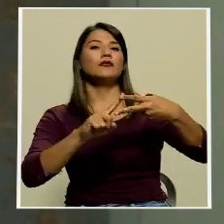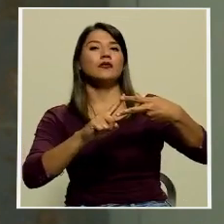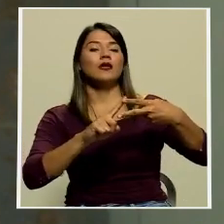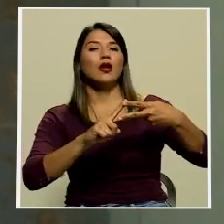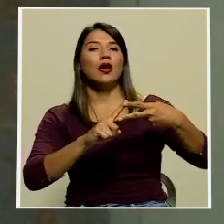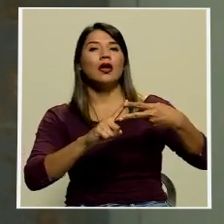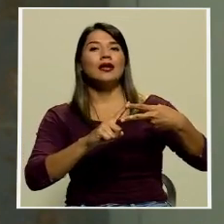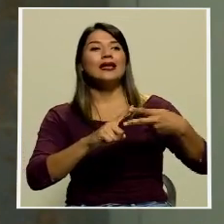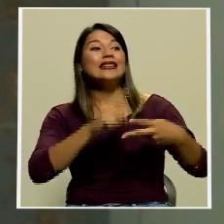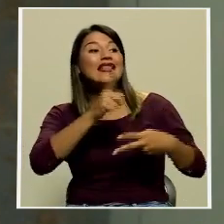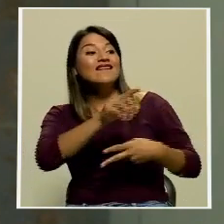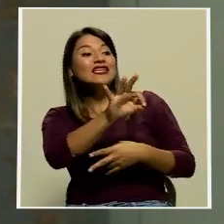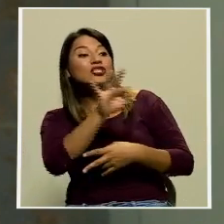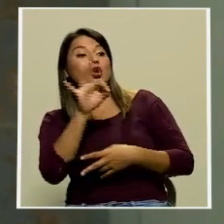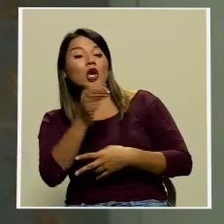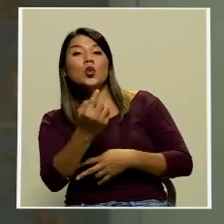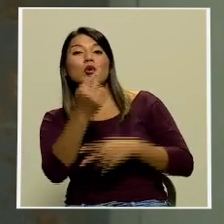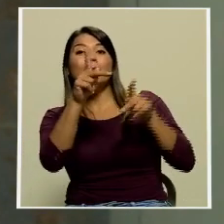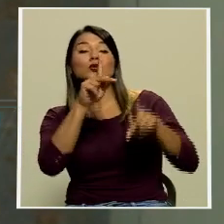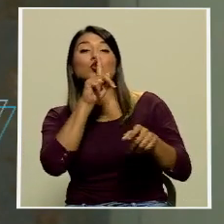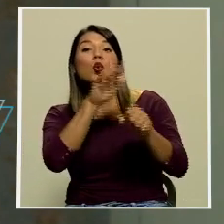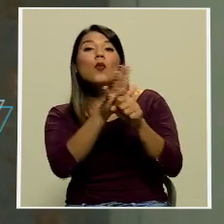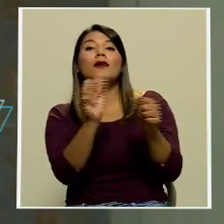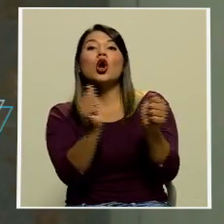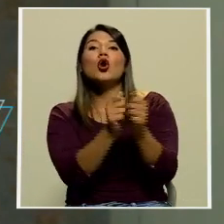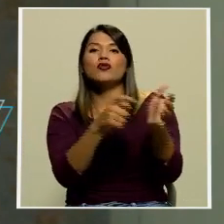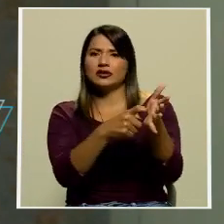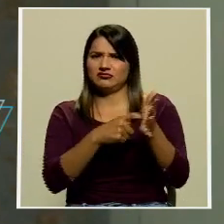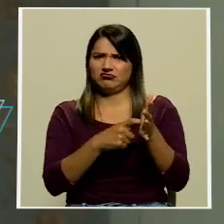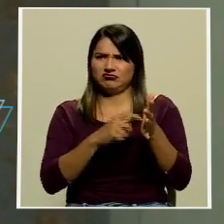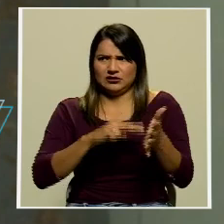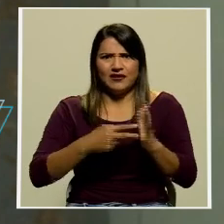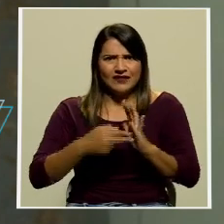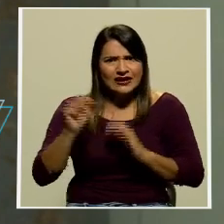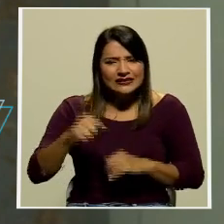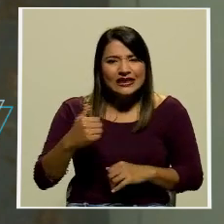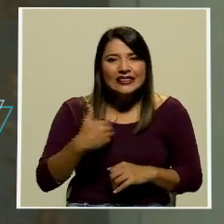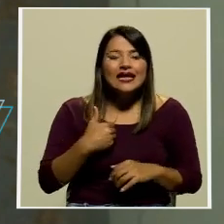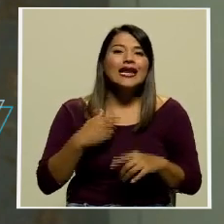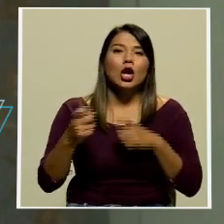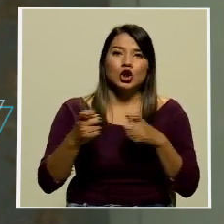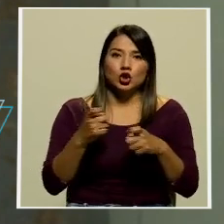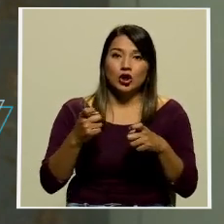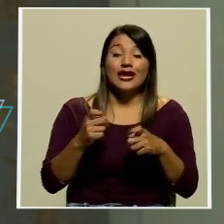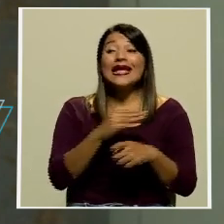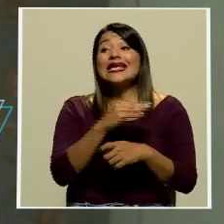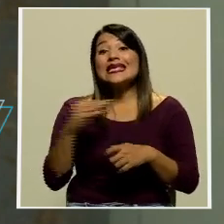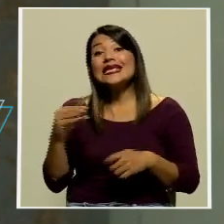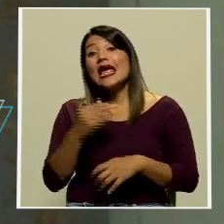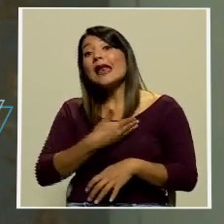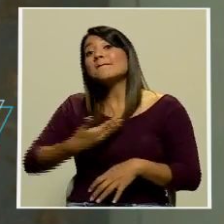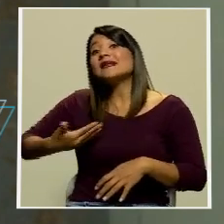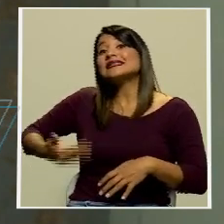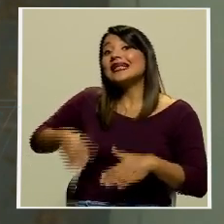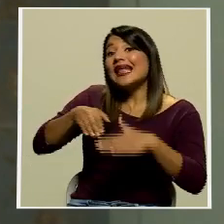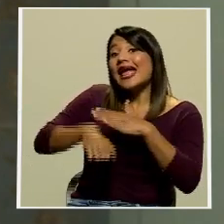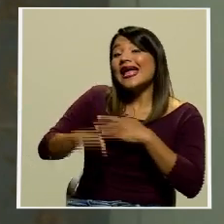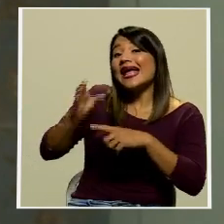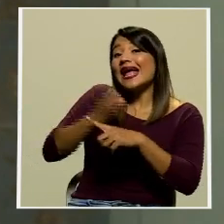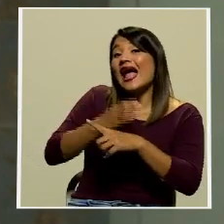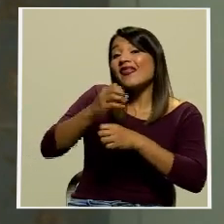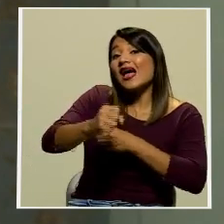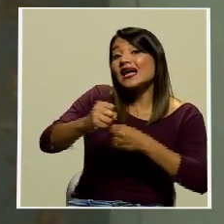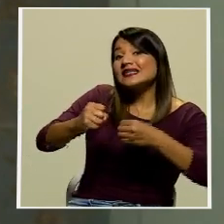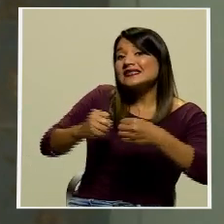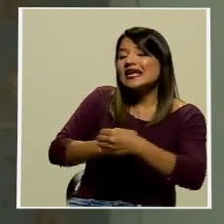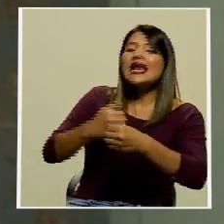idónea para el cargo, ¿verdad? O sea, que sí hay un control y que el presidente de cada sala va a ser el responsable de ese